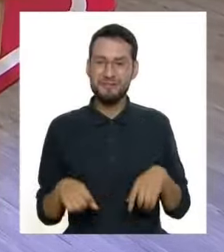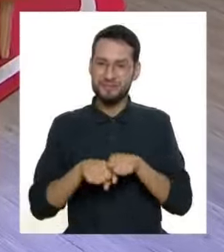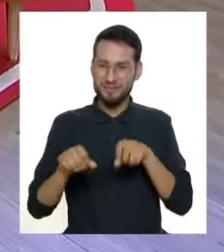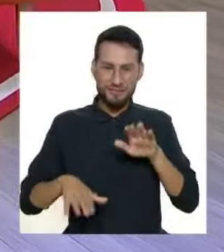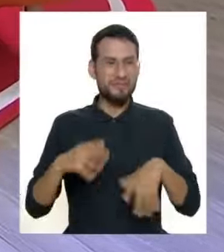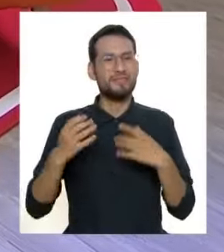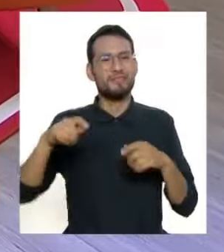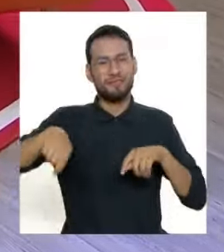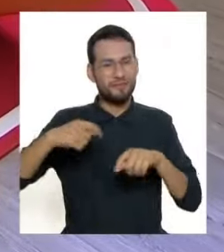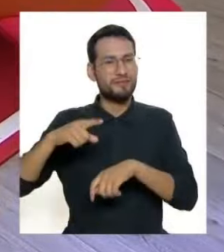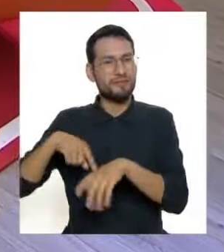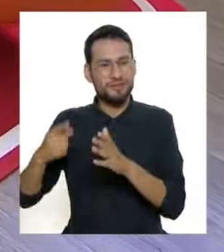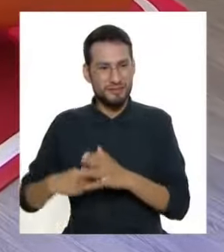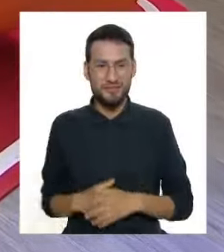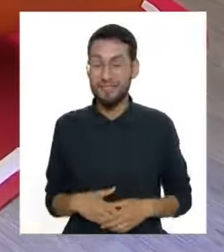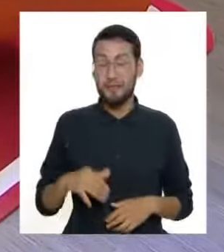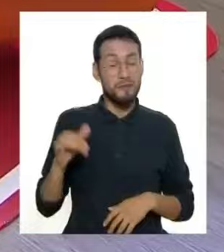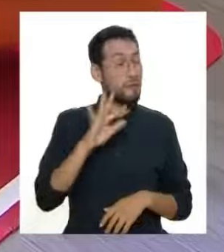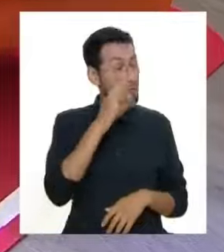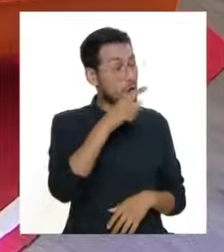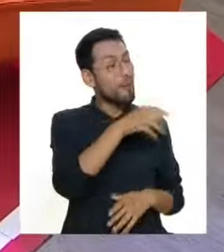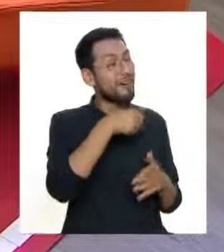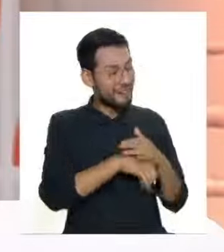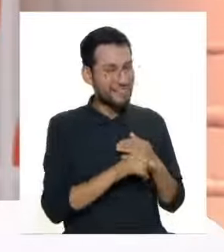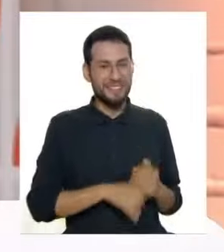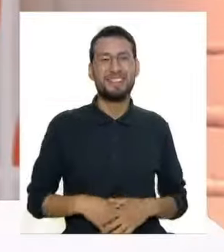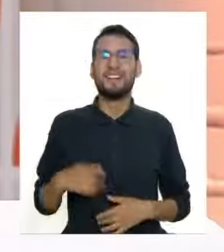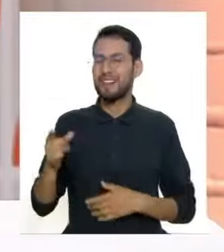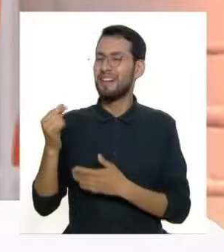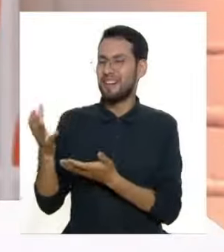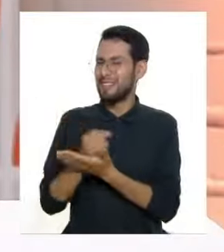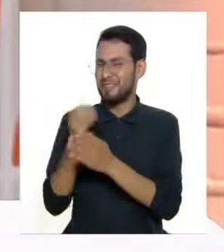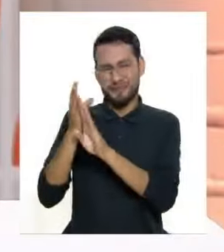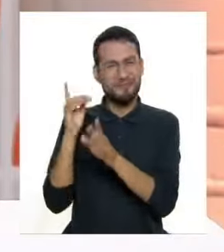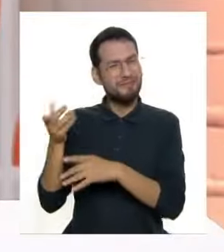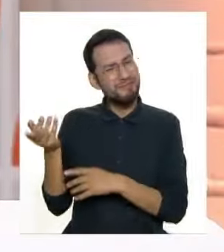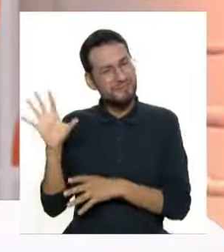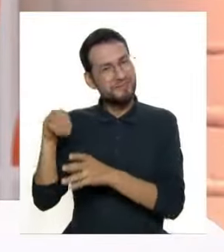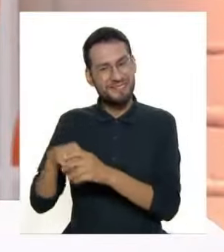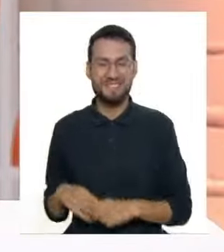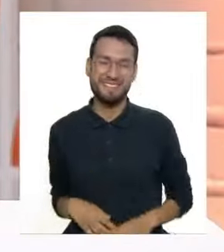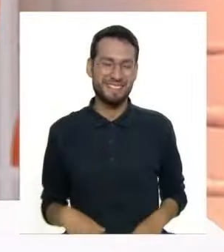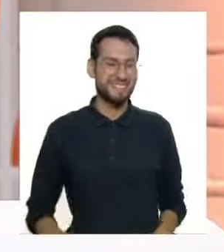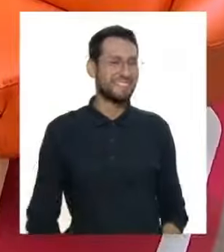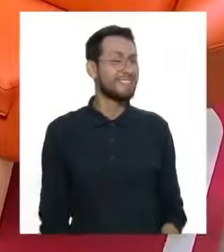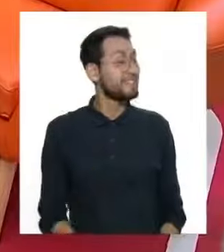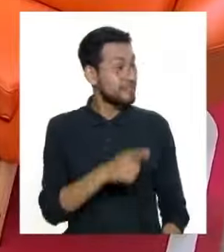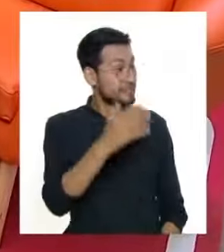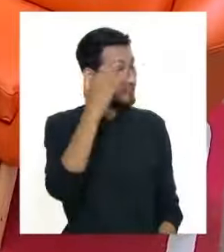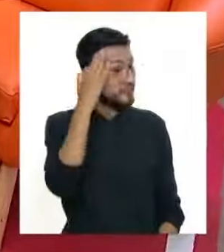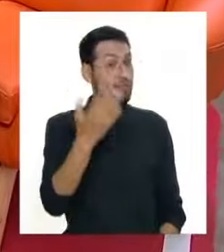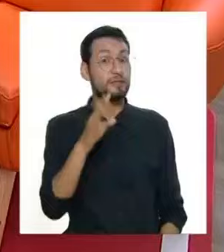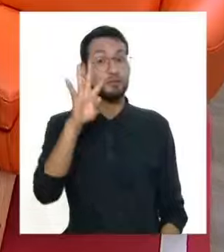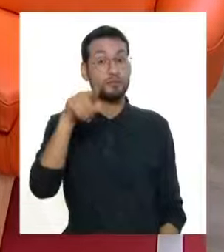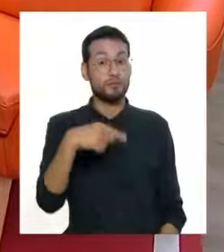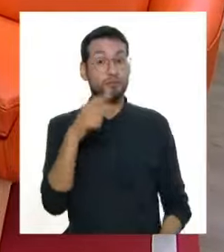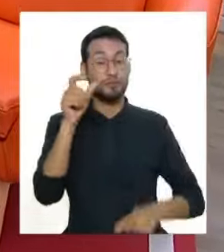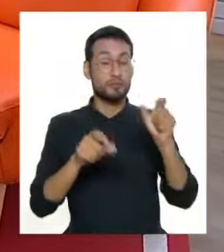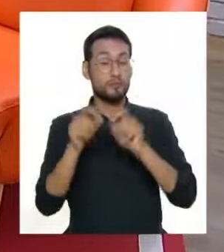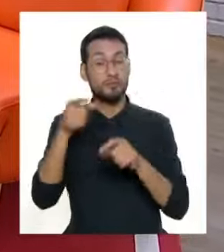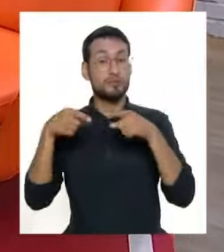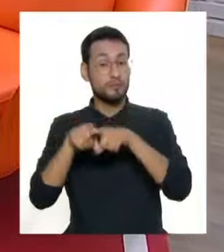Zapatero, cocinero a veces. Parece tu hijo, mira, fíjate. Cobrador de combi, todo eso es él. Oye, Cris, ¿tú sabías que más de 4.000 parejas